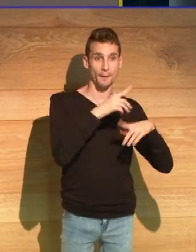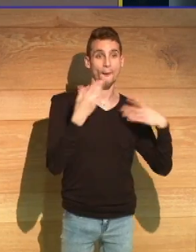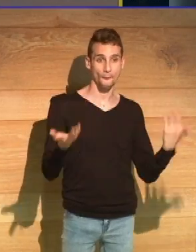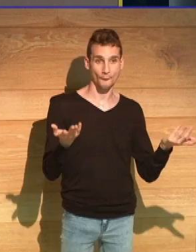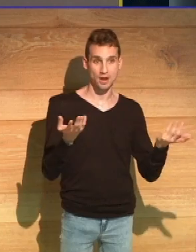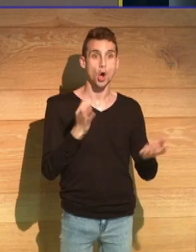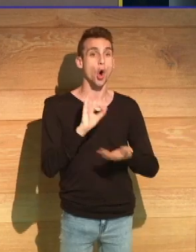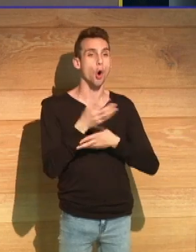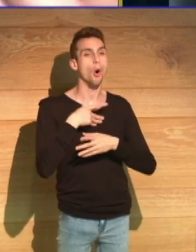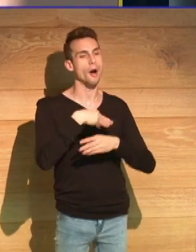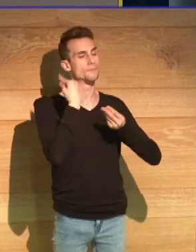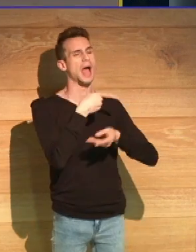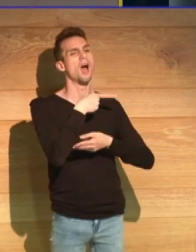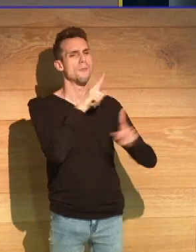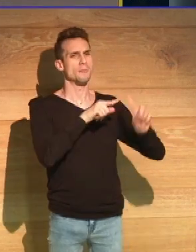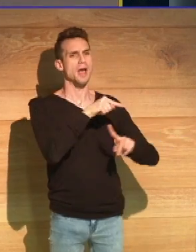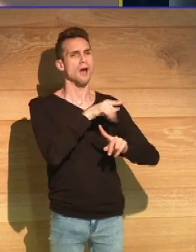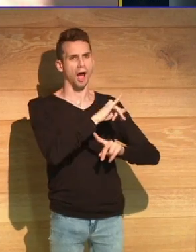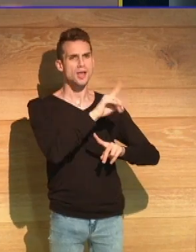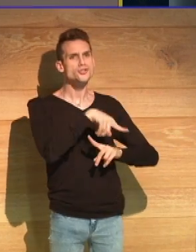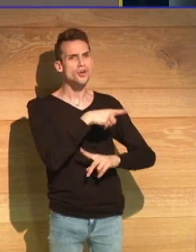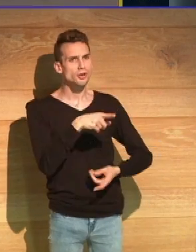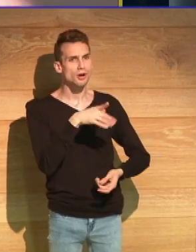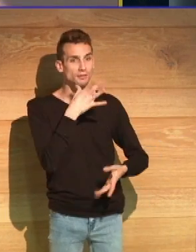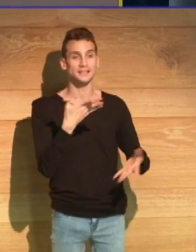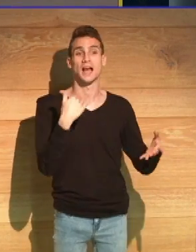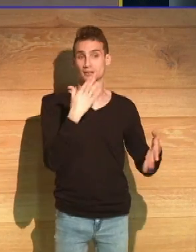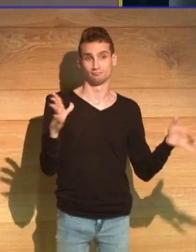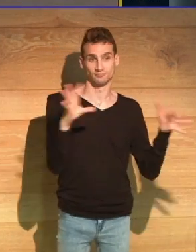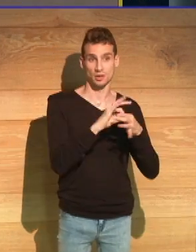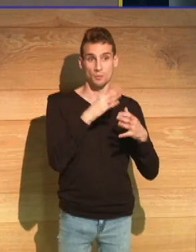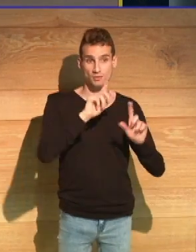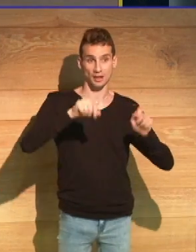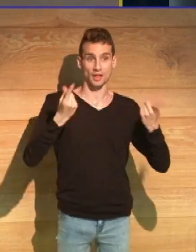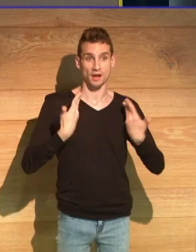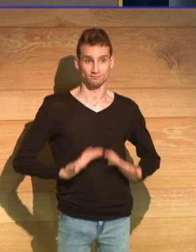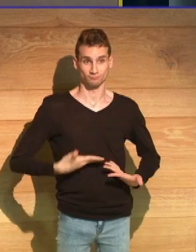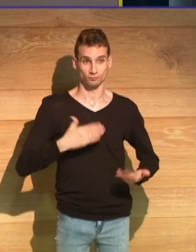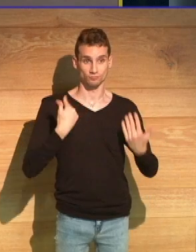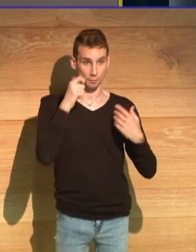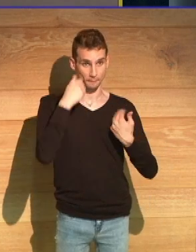es real, porque eso es una relación con la naturaleza